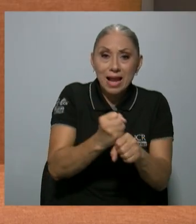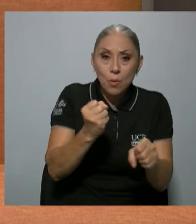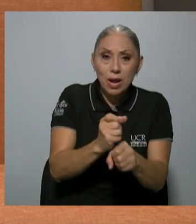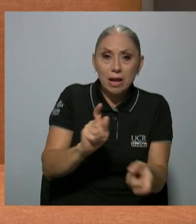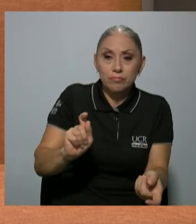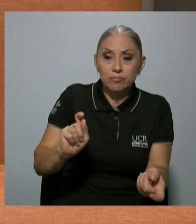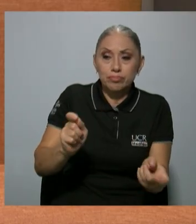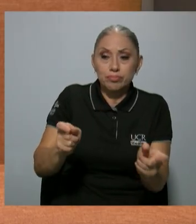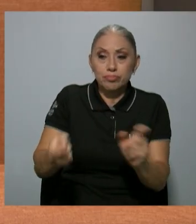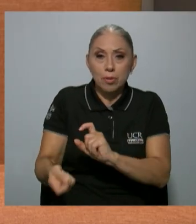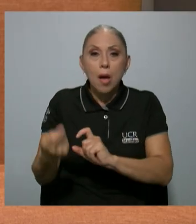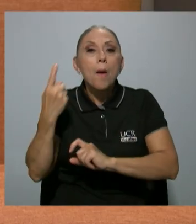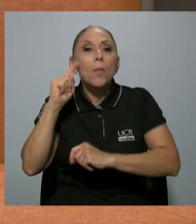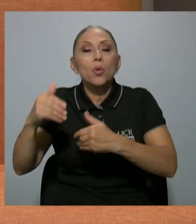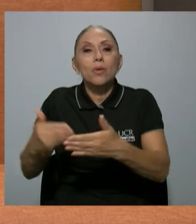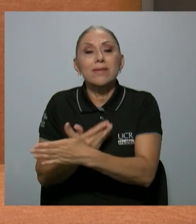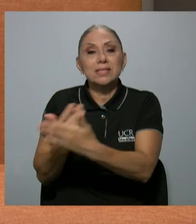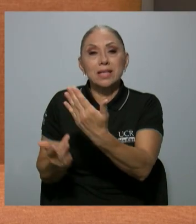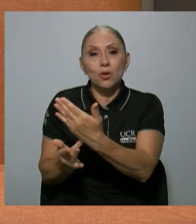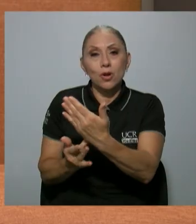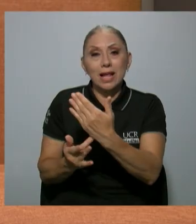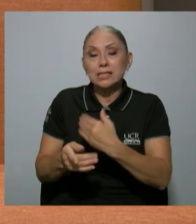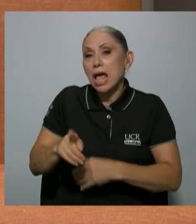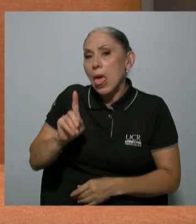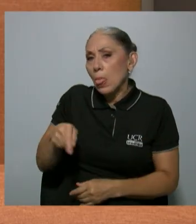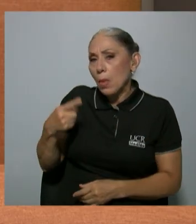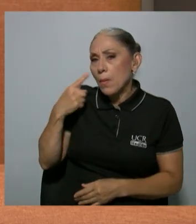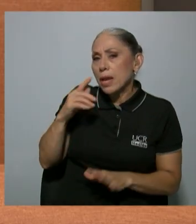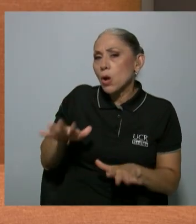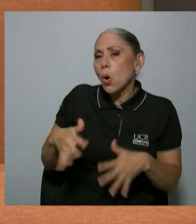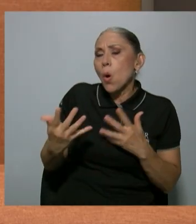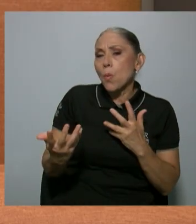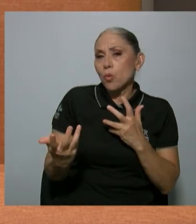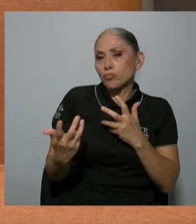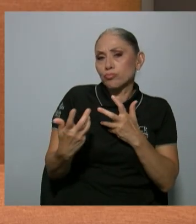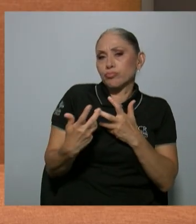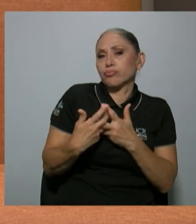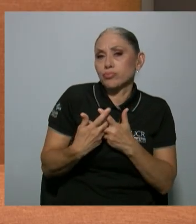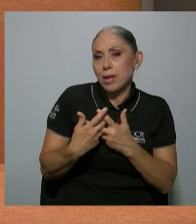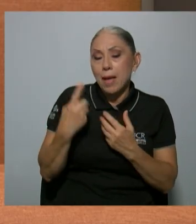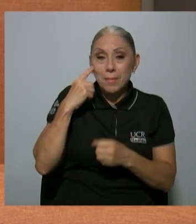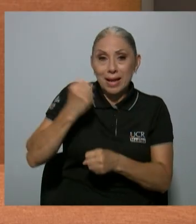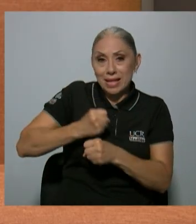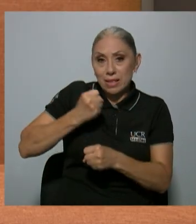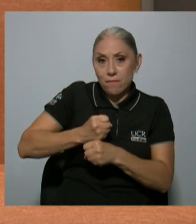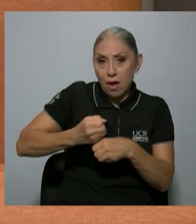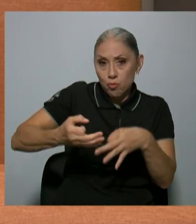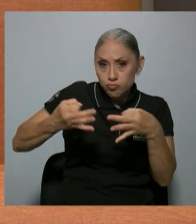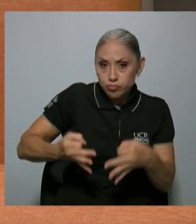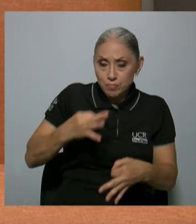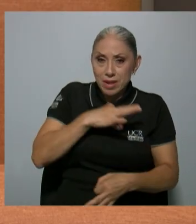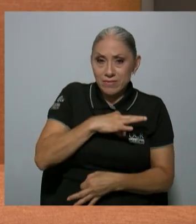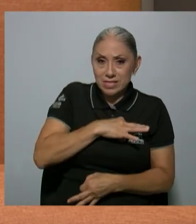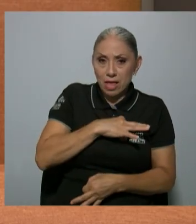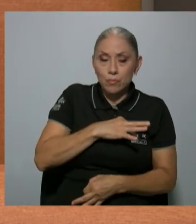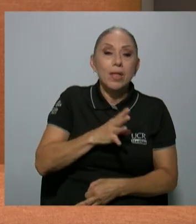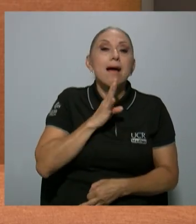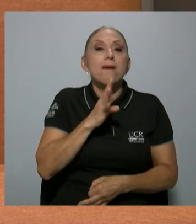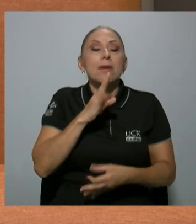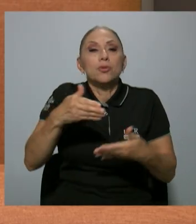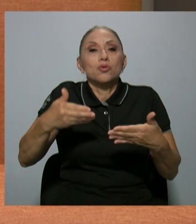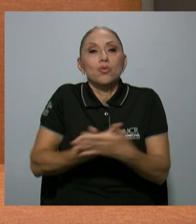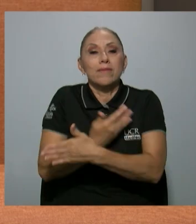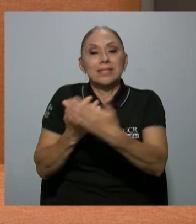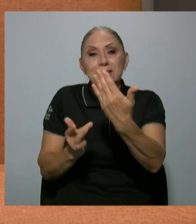justamente y tenemos que ver cómo nos adaptamos de manera que el trabajo laboral se vea beneficiado. Cuando hablamos de nuevas tecnologías, así como